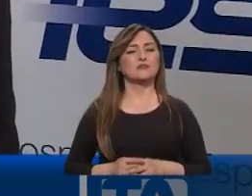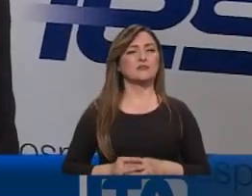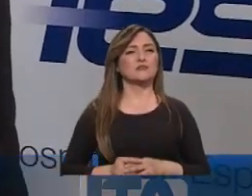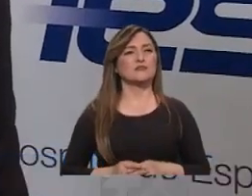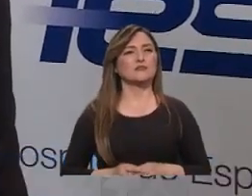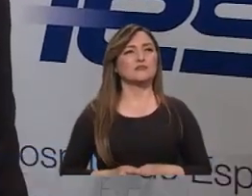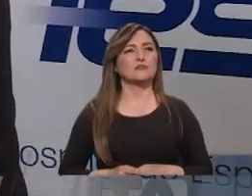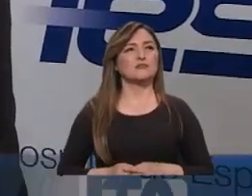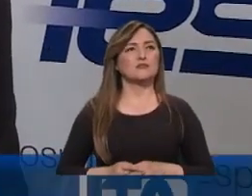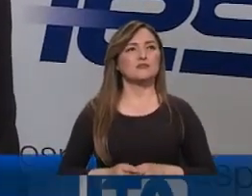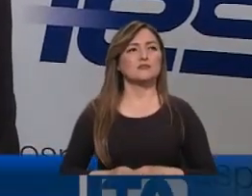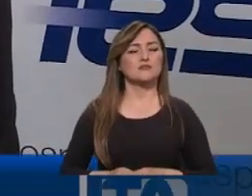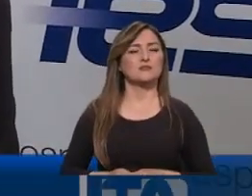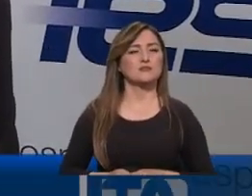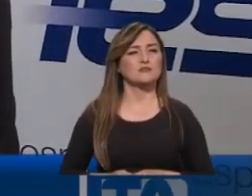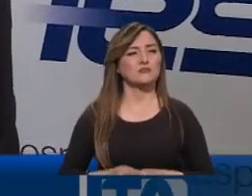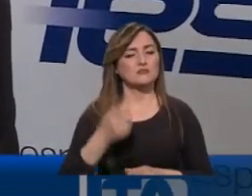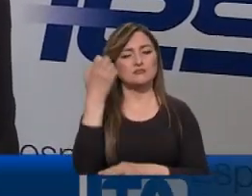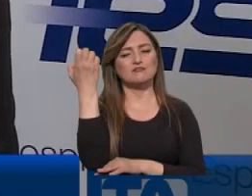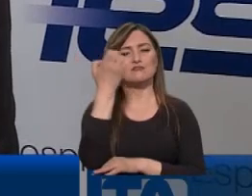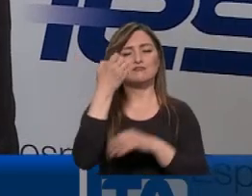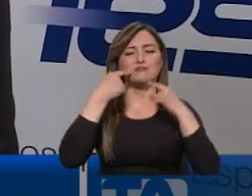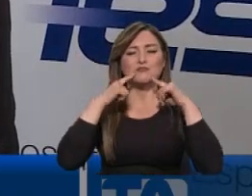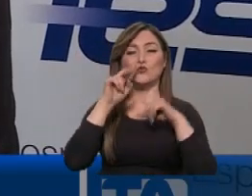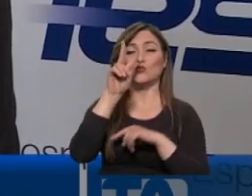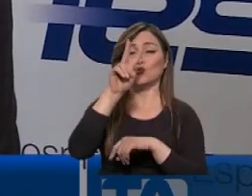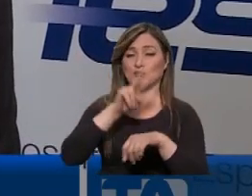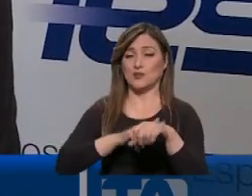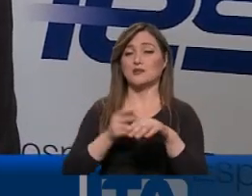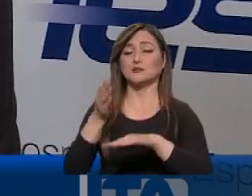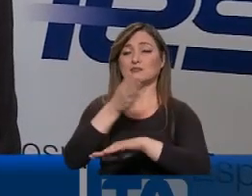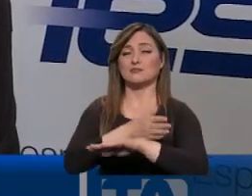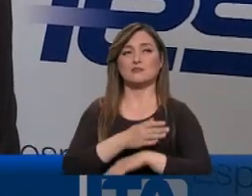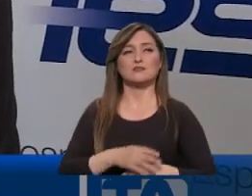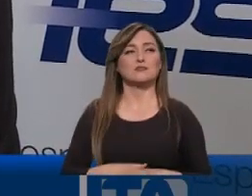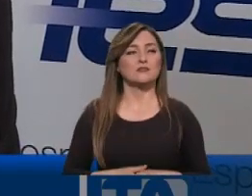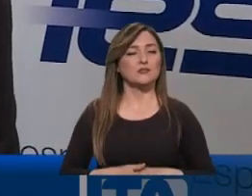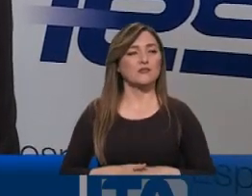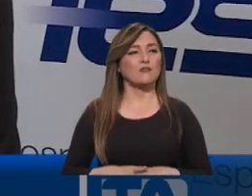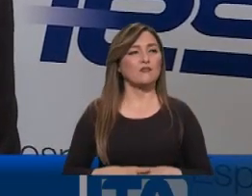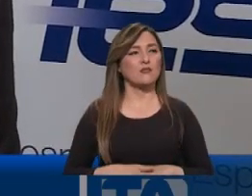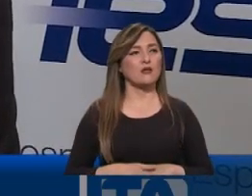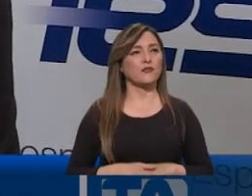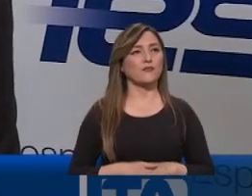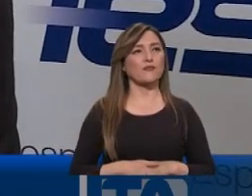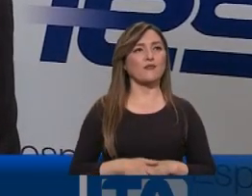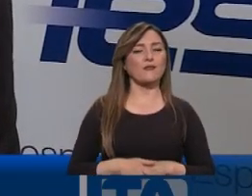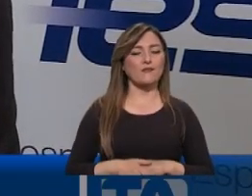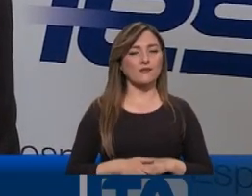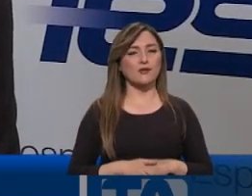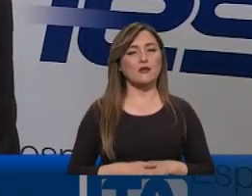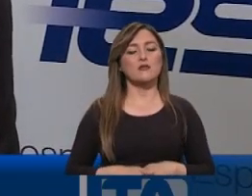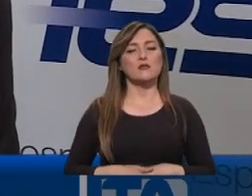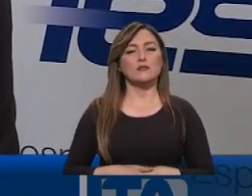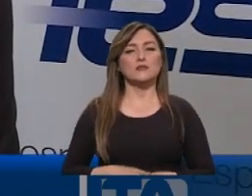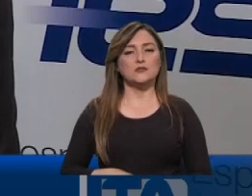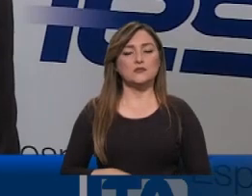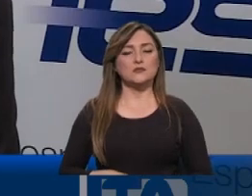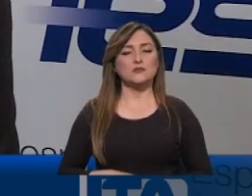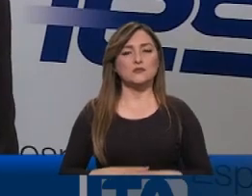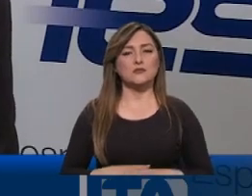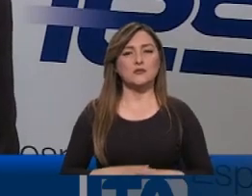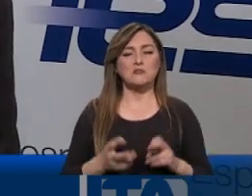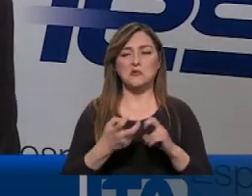a la emergencia porque este hospital ya ha sido declarado en emergencia 2 ocasiones anteriores. Y al final lo único que se obtuvo,